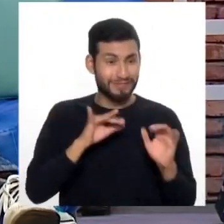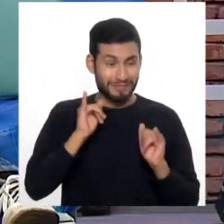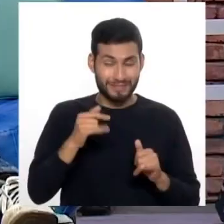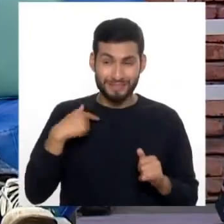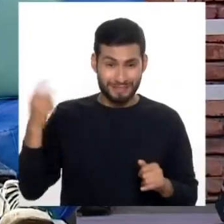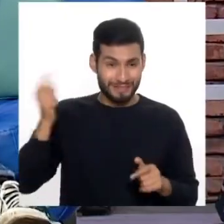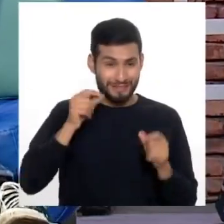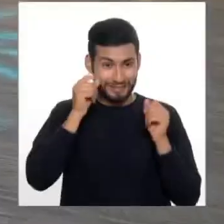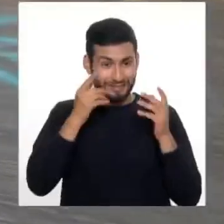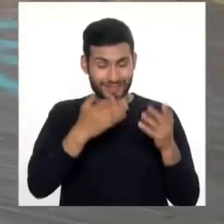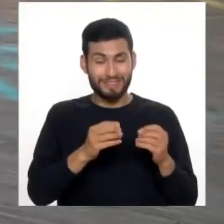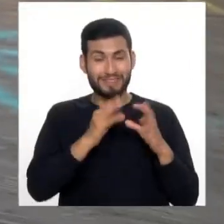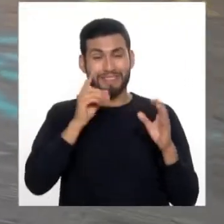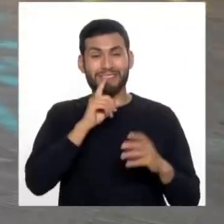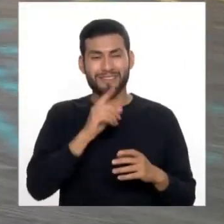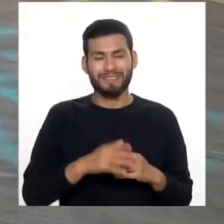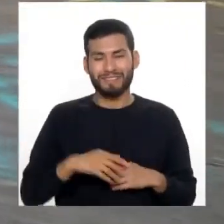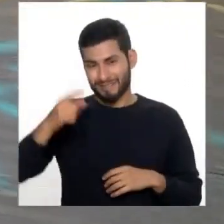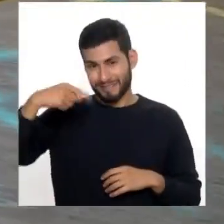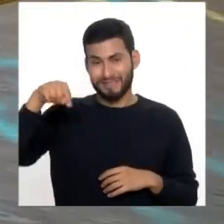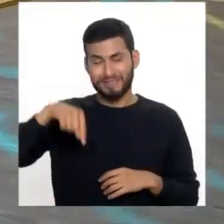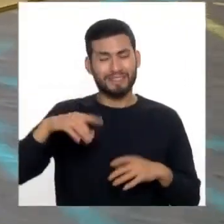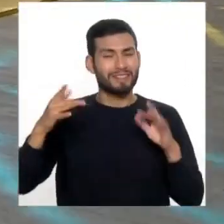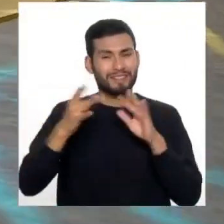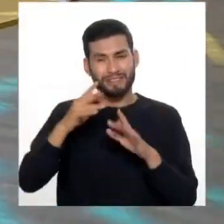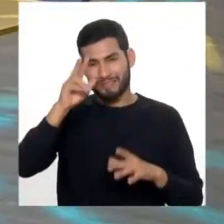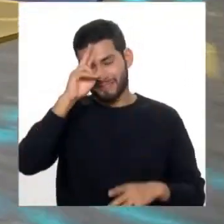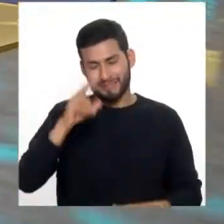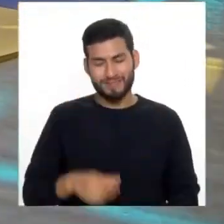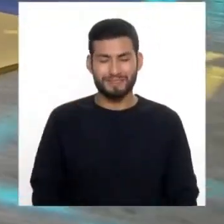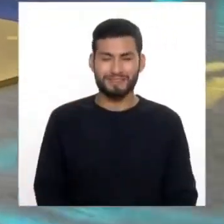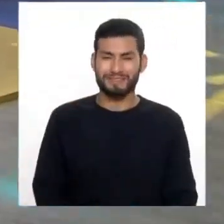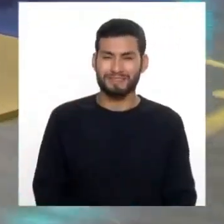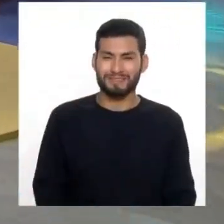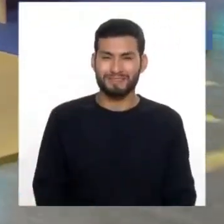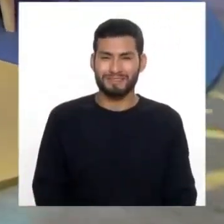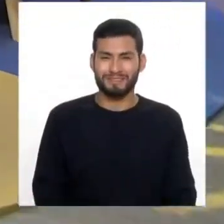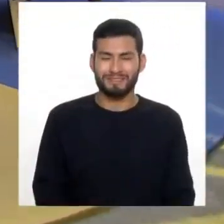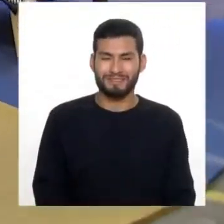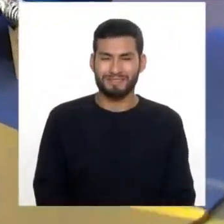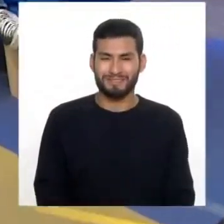una sorpresita para ti para el Día del Padre. Regresamos, esto es Conecta Perú.